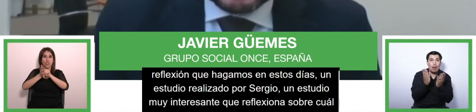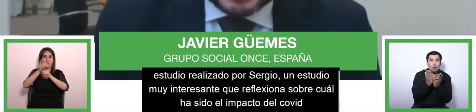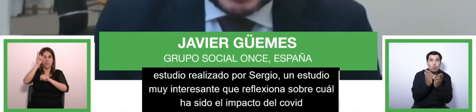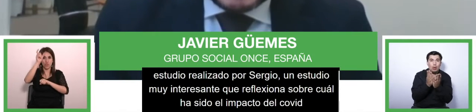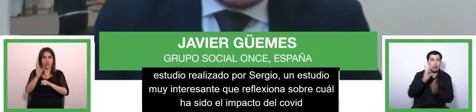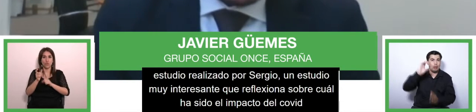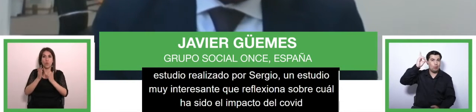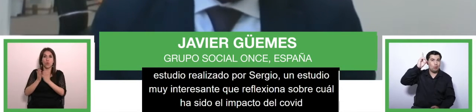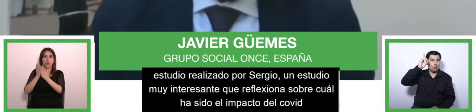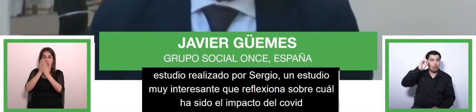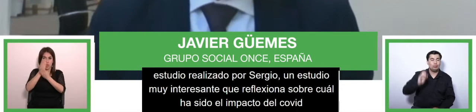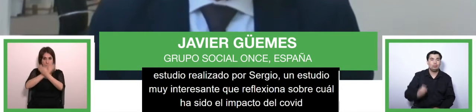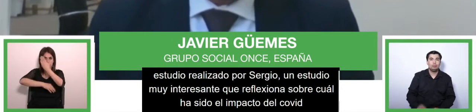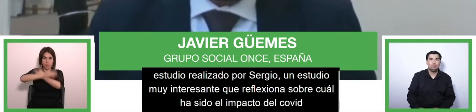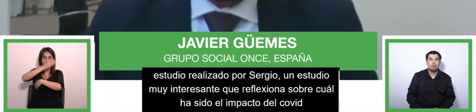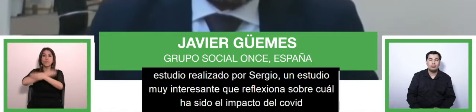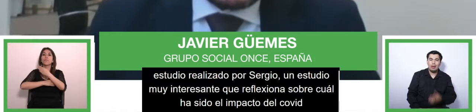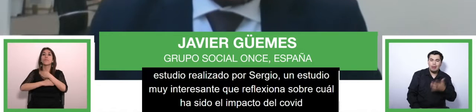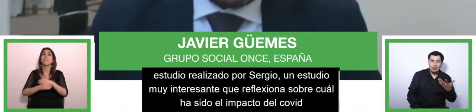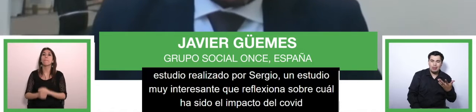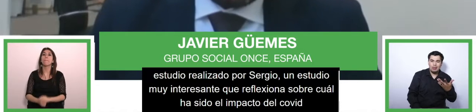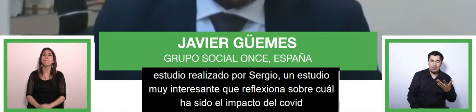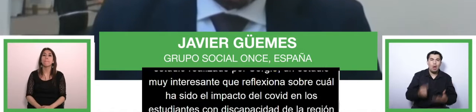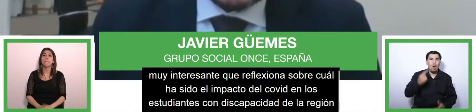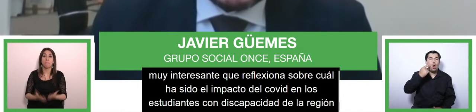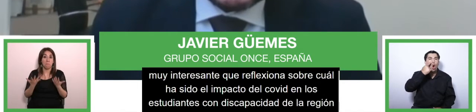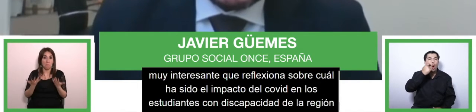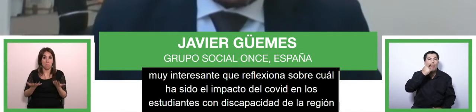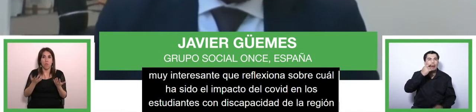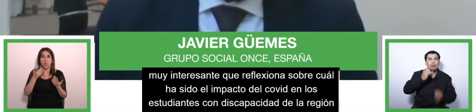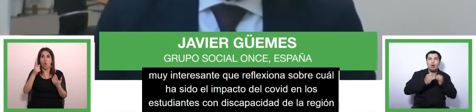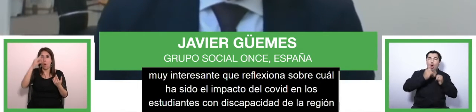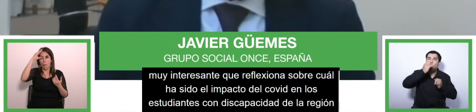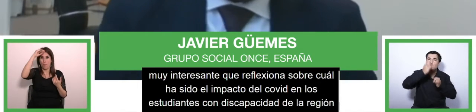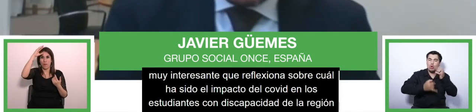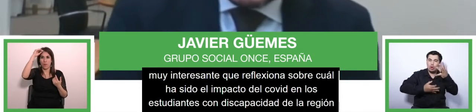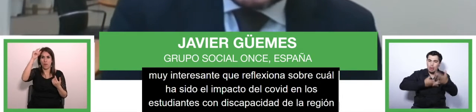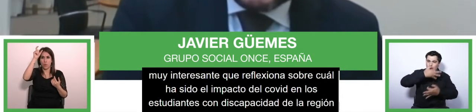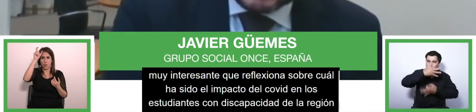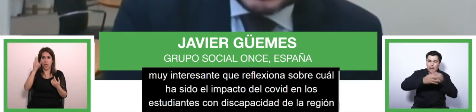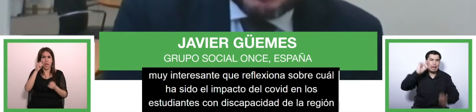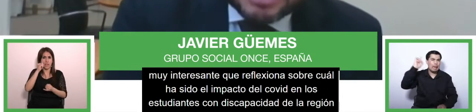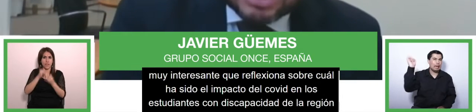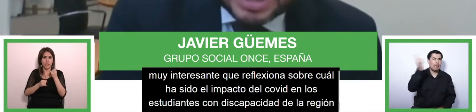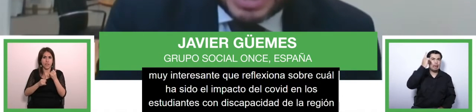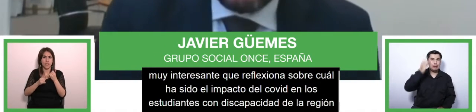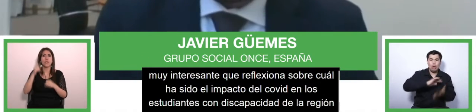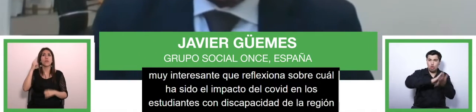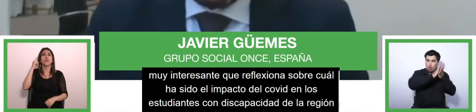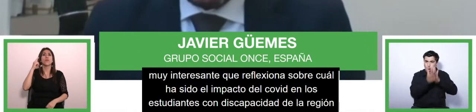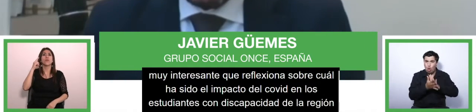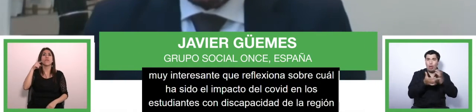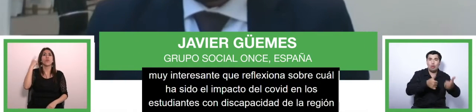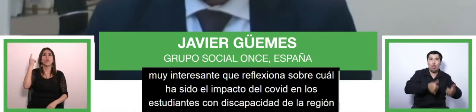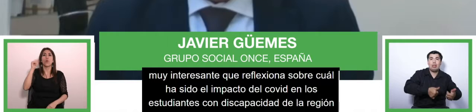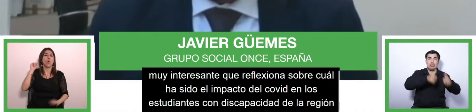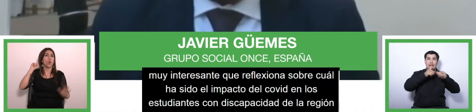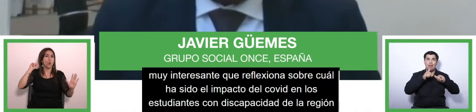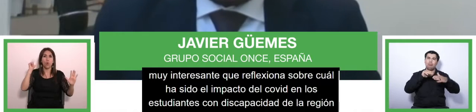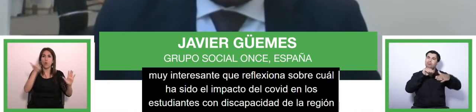región. Y que llega a una conclusión genérica muy importante, y es que a todos estos desafíos